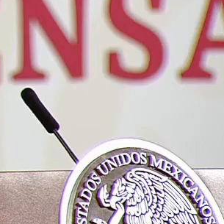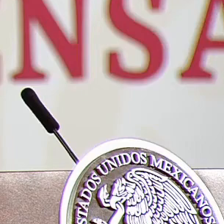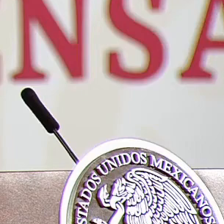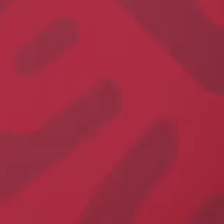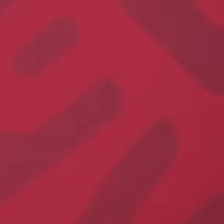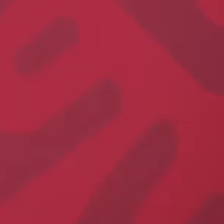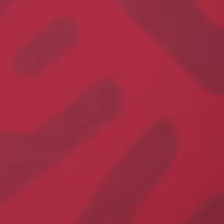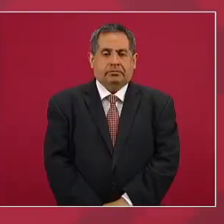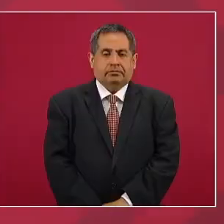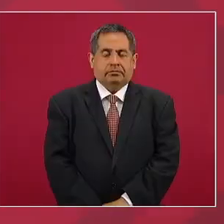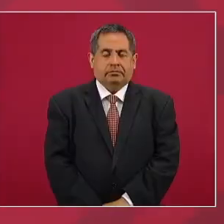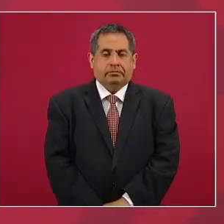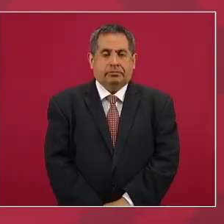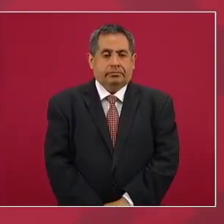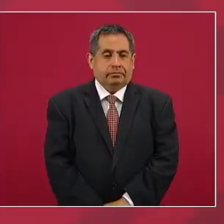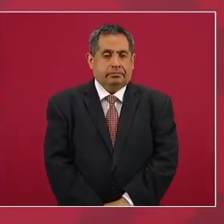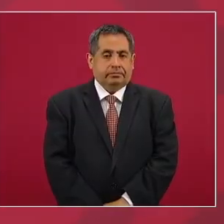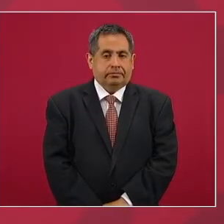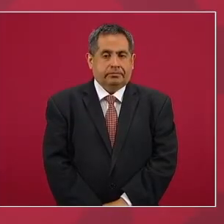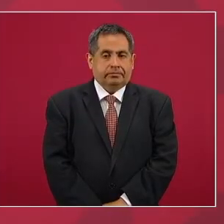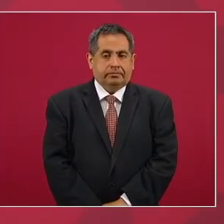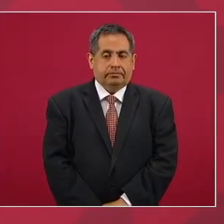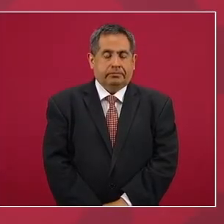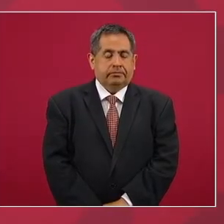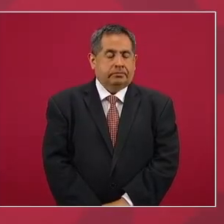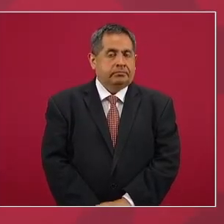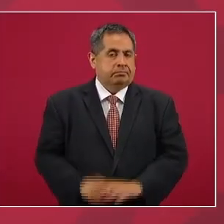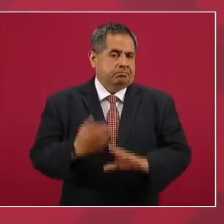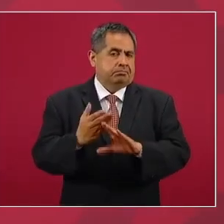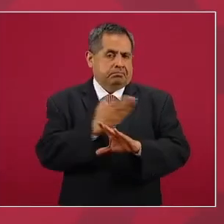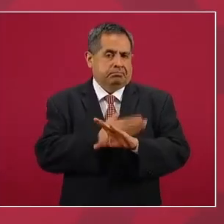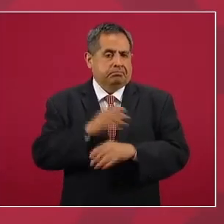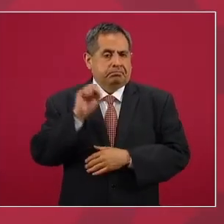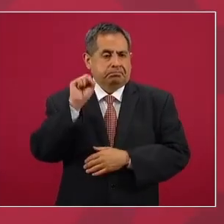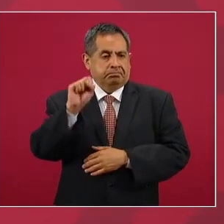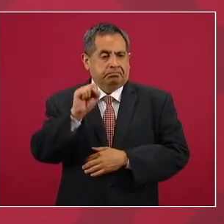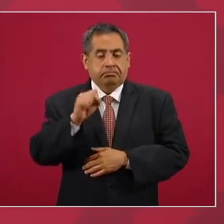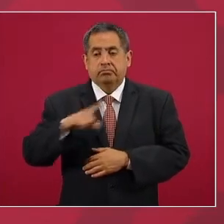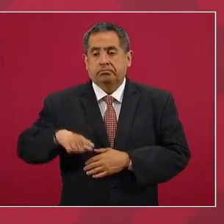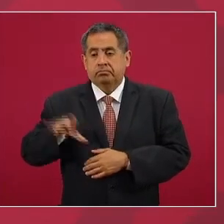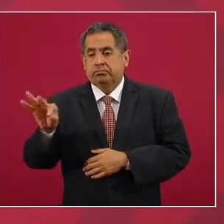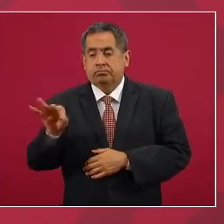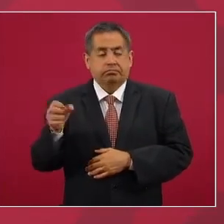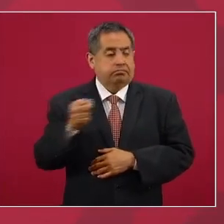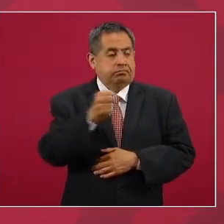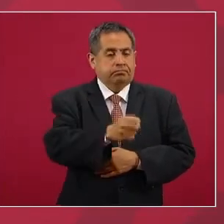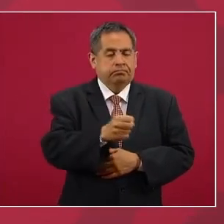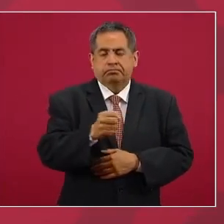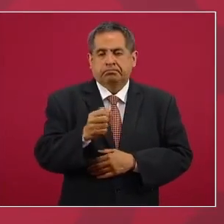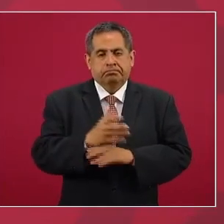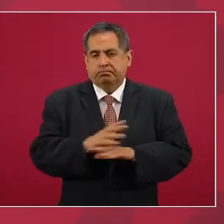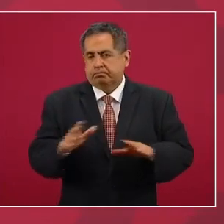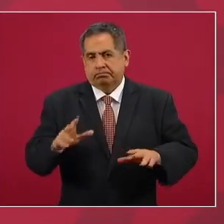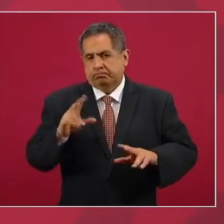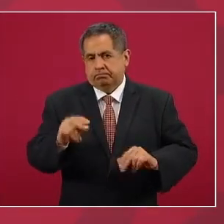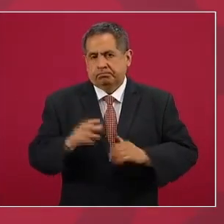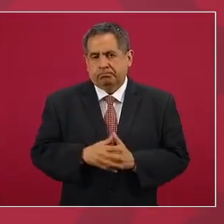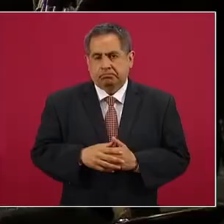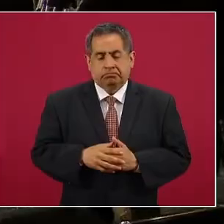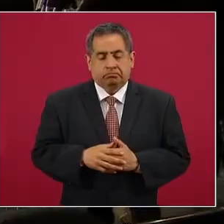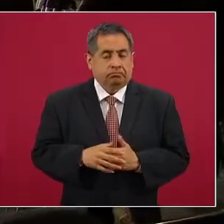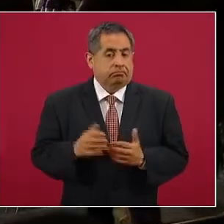los líderes sindicales, como era antes. No es,